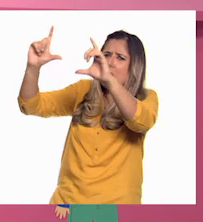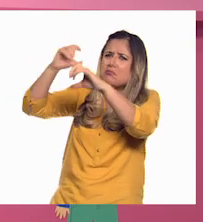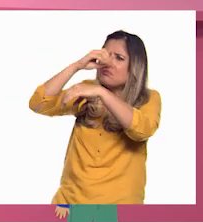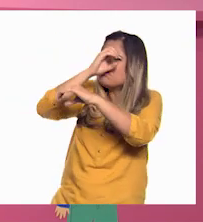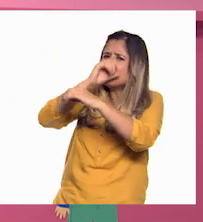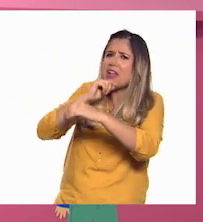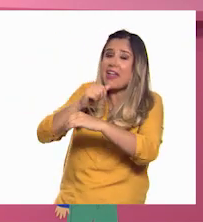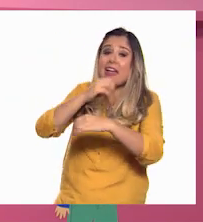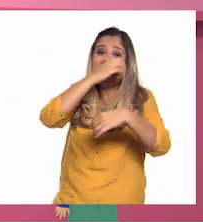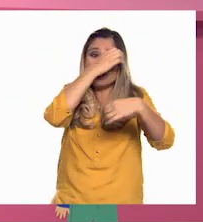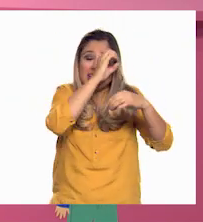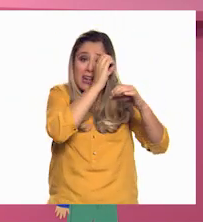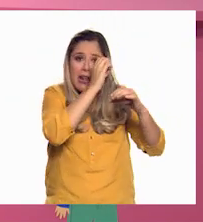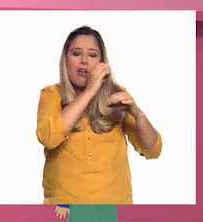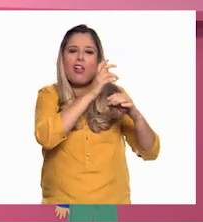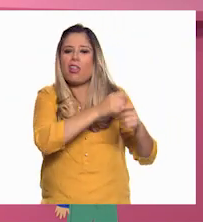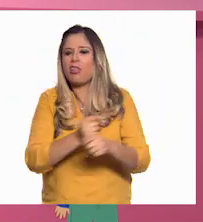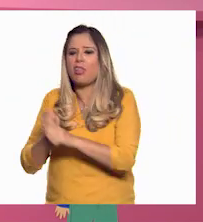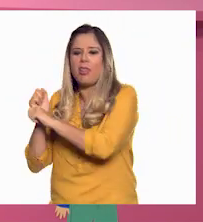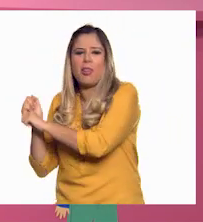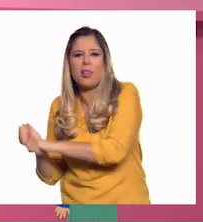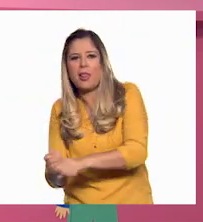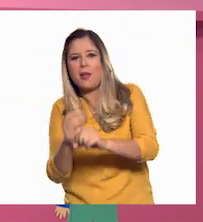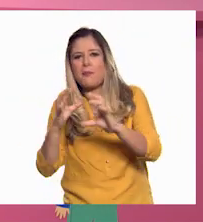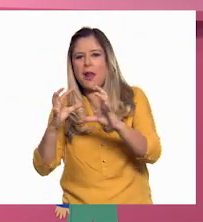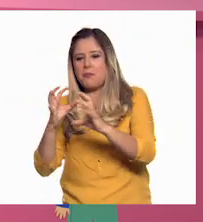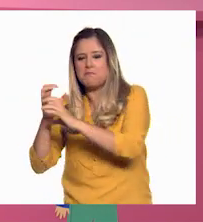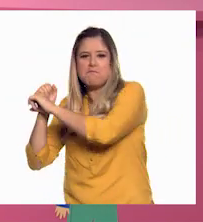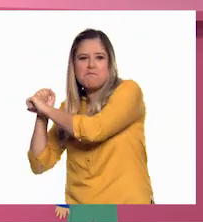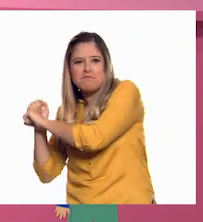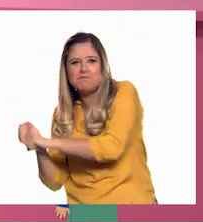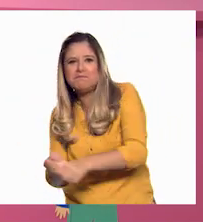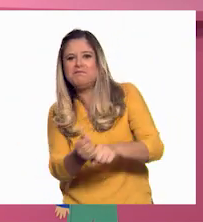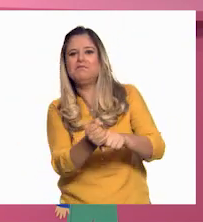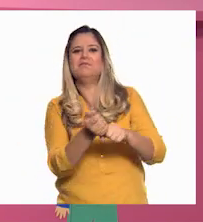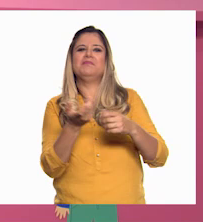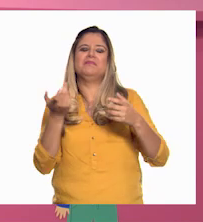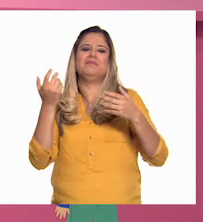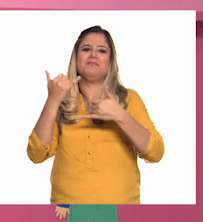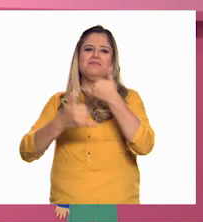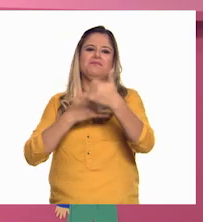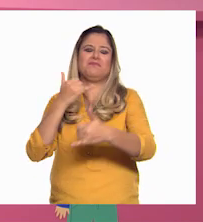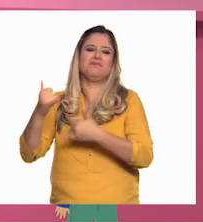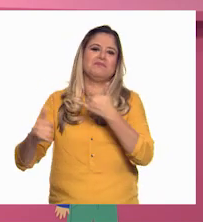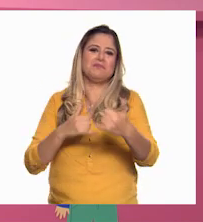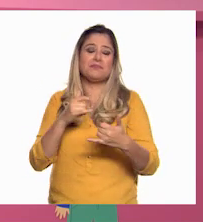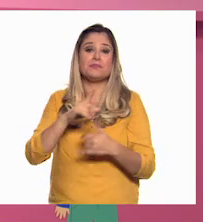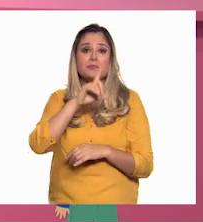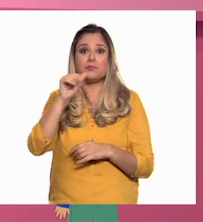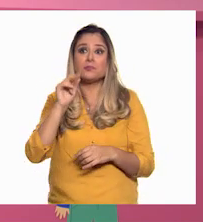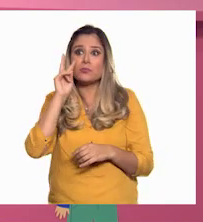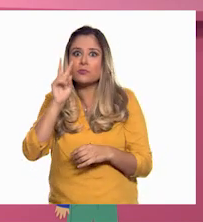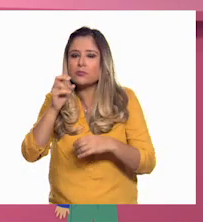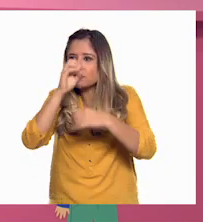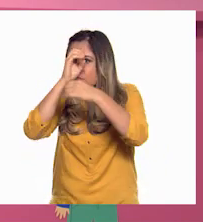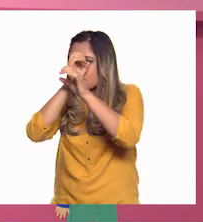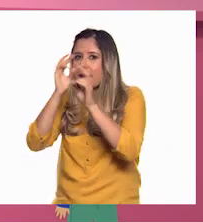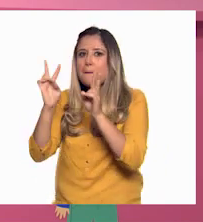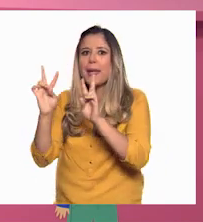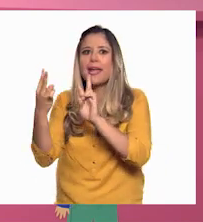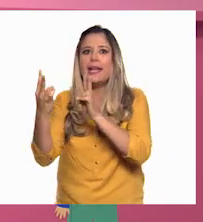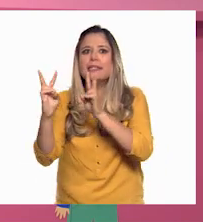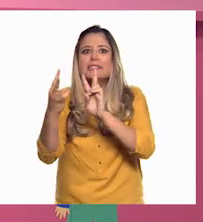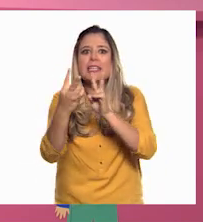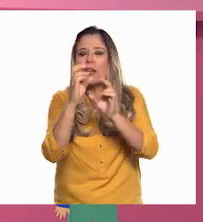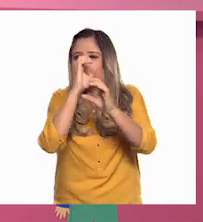comenzó a usar el telescopio para otras cosas, como bat, pero luego se da cuenta de que puede observar a sus vecinos. Y bueno, de